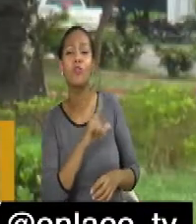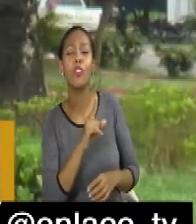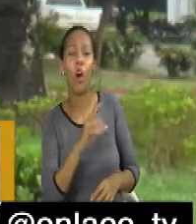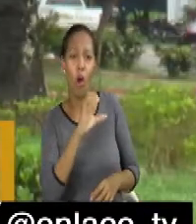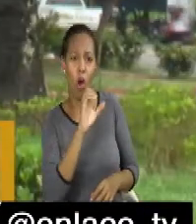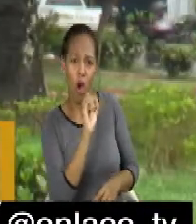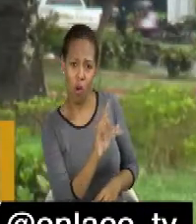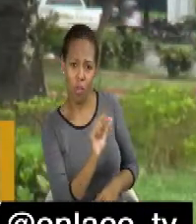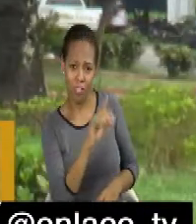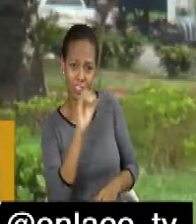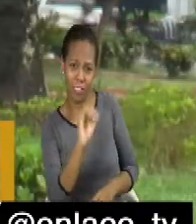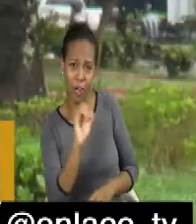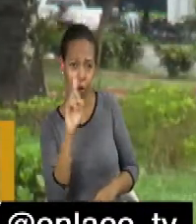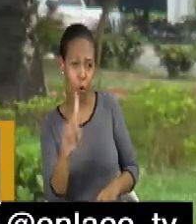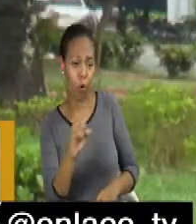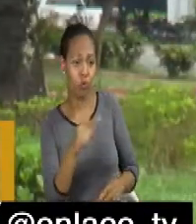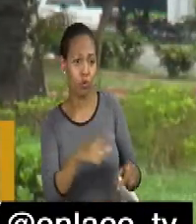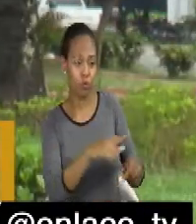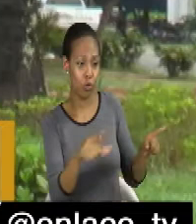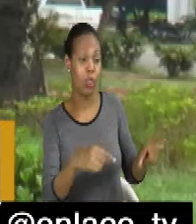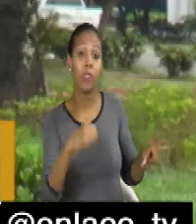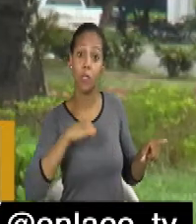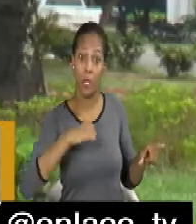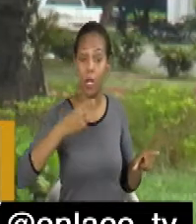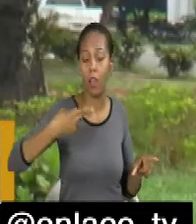planta de tratamientos con hidrógeno